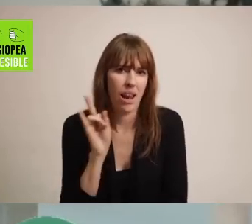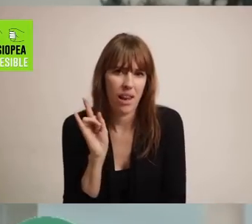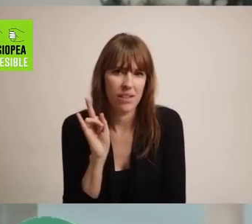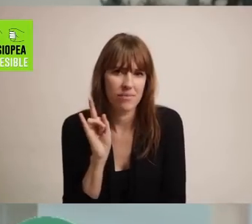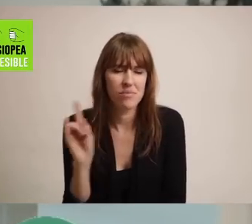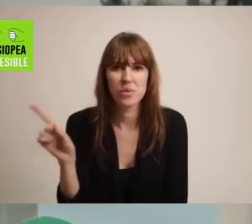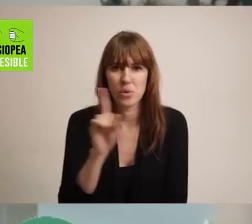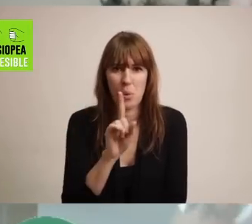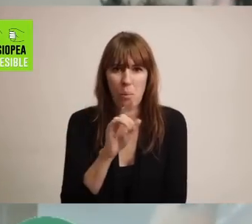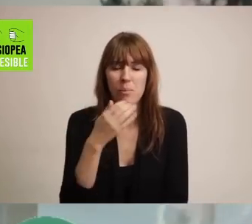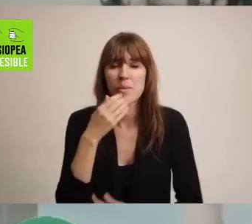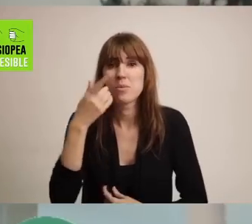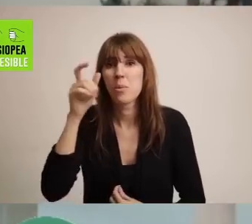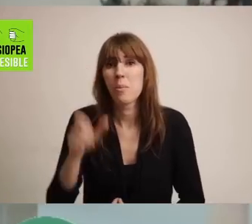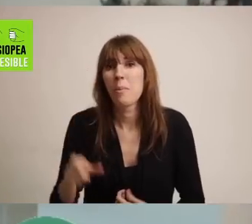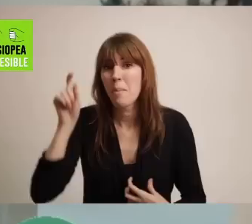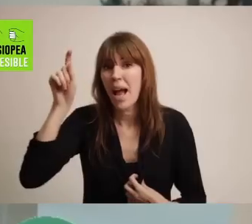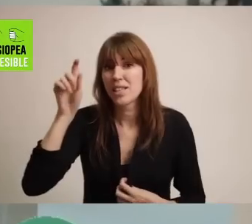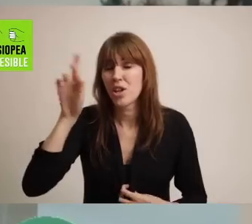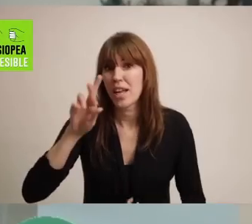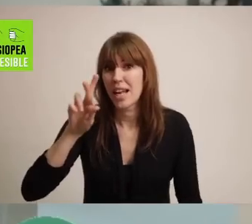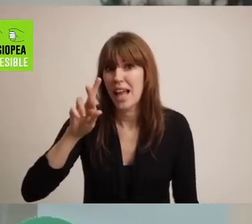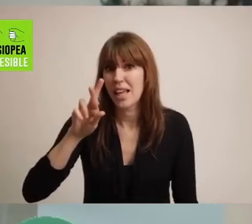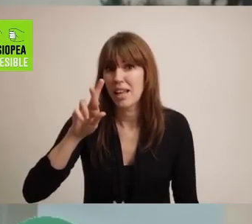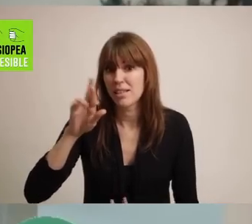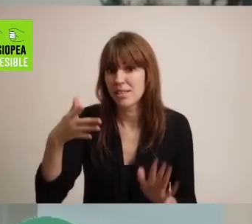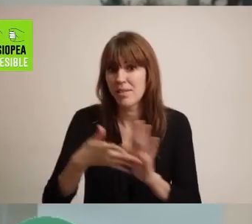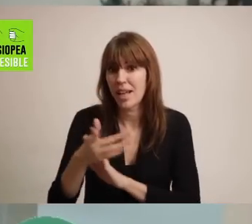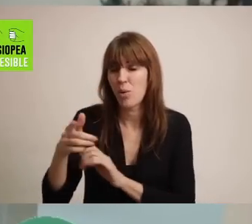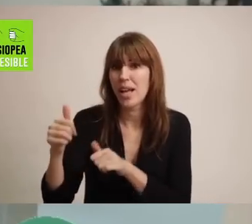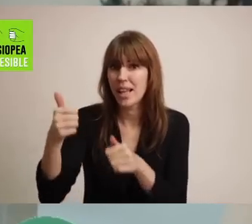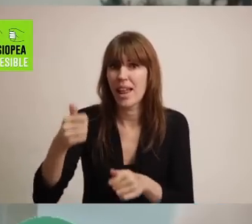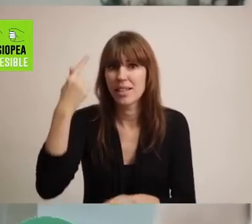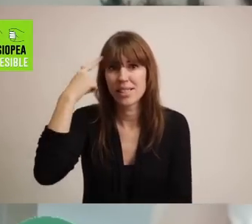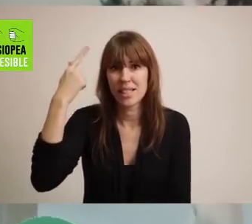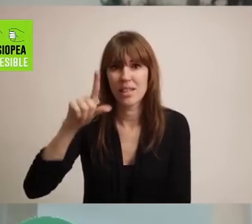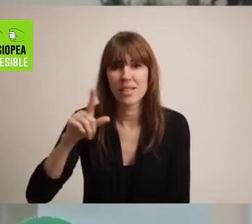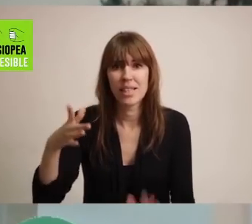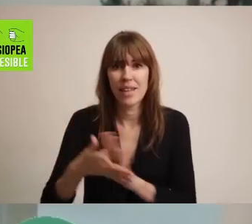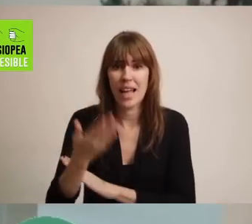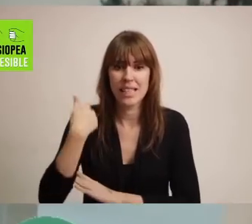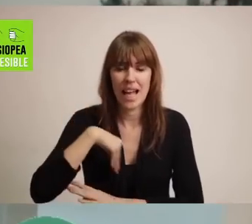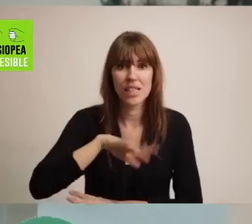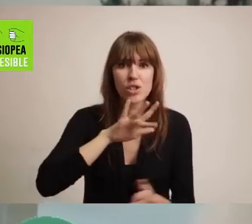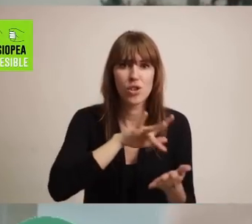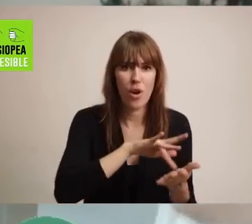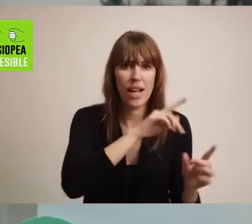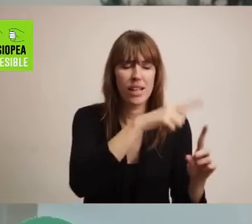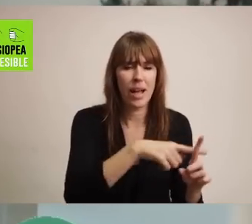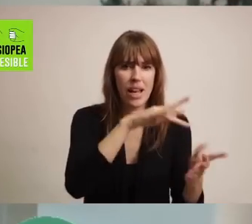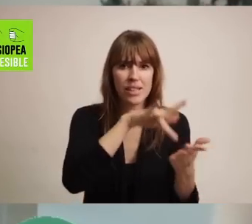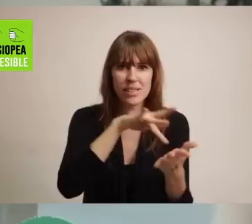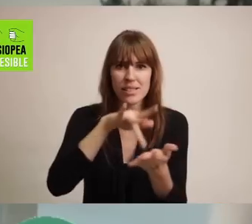si uno es maestro de Reiki, es porque sabe iniciar, digo yo. Es porque ya ha hecho sus 3 niveles anteriores